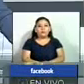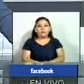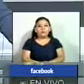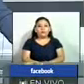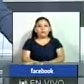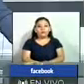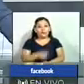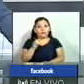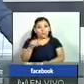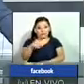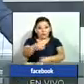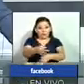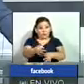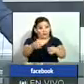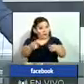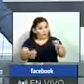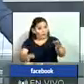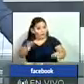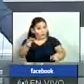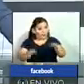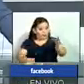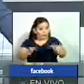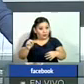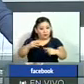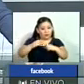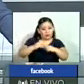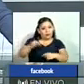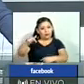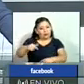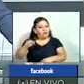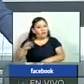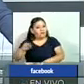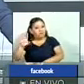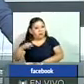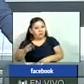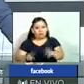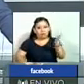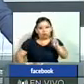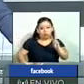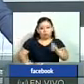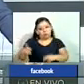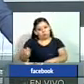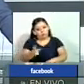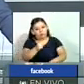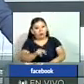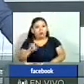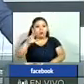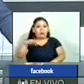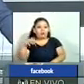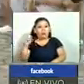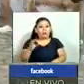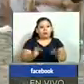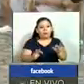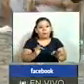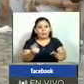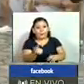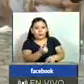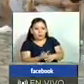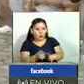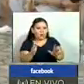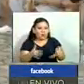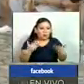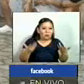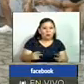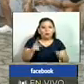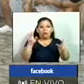el juzgado especializado de instrucción B de San Salvador envió a juicio a 30 acusados en el caso de operación escudo regional por los